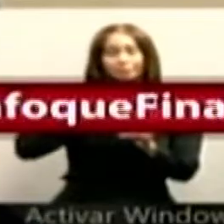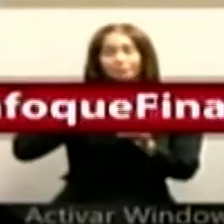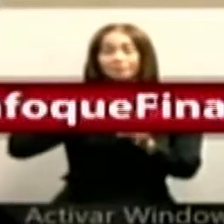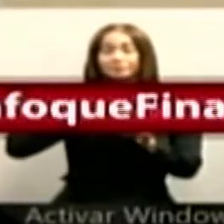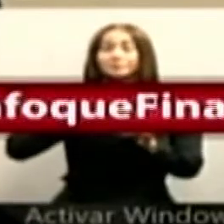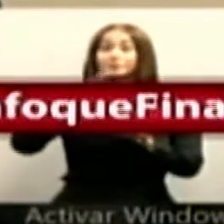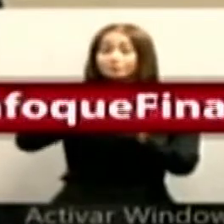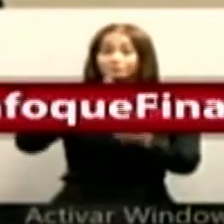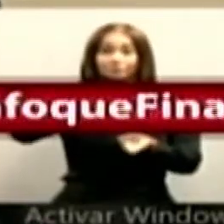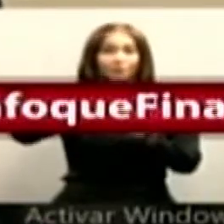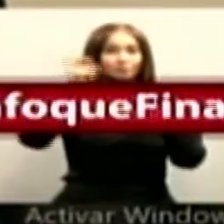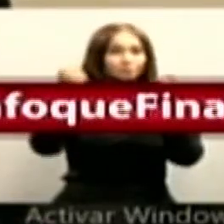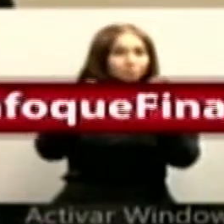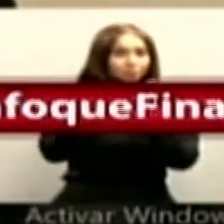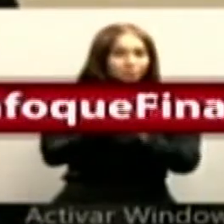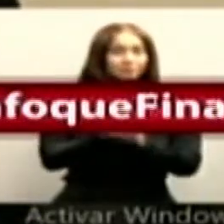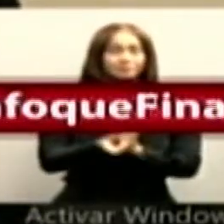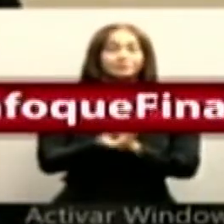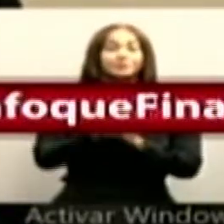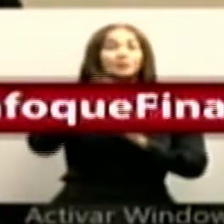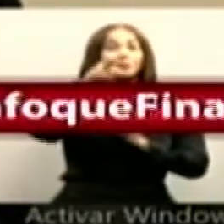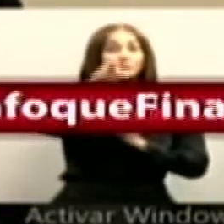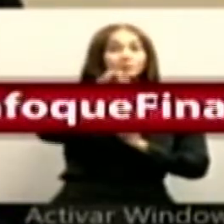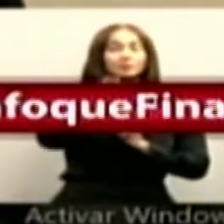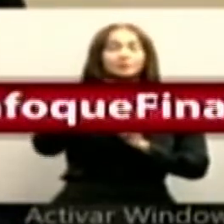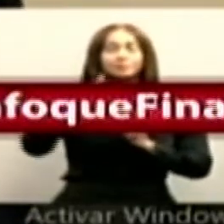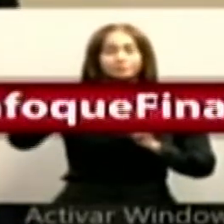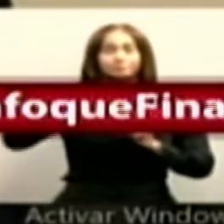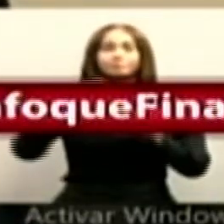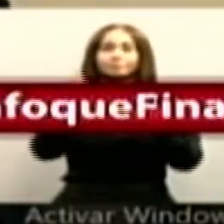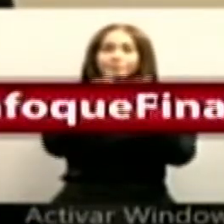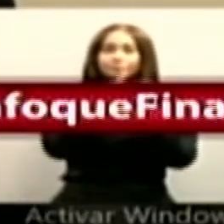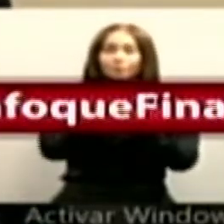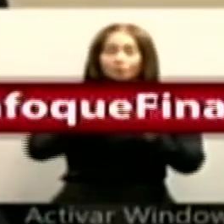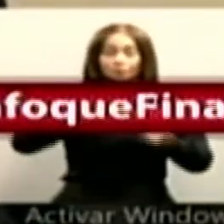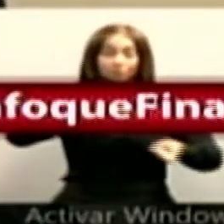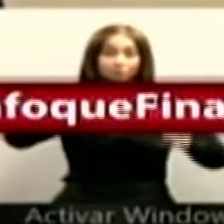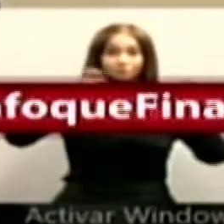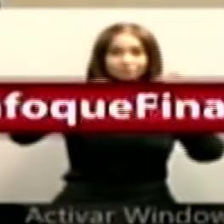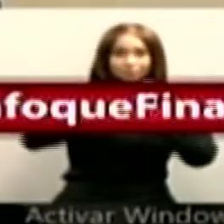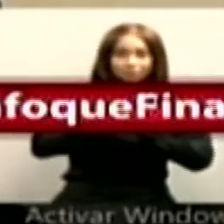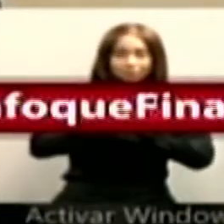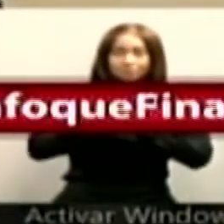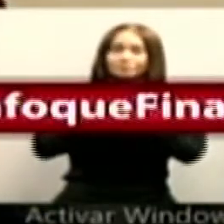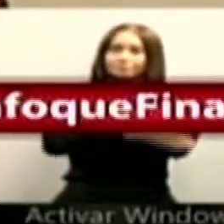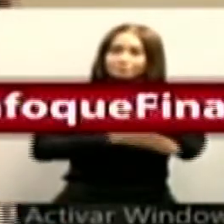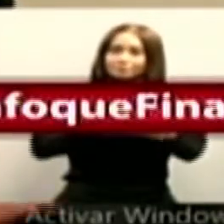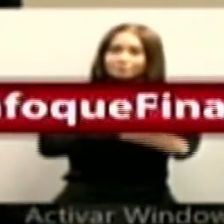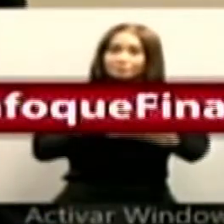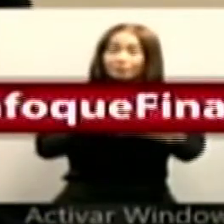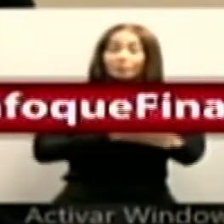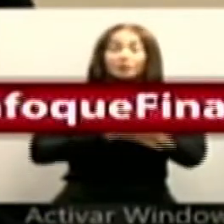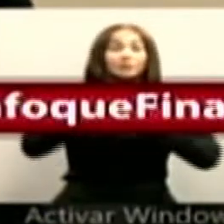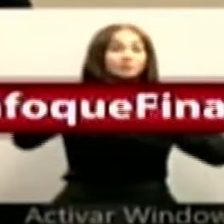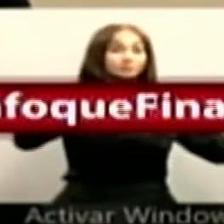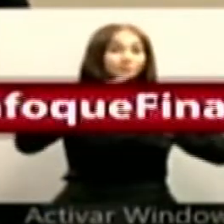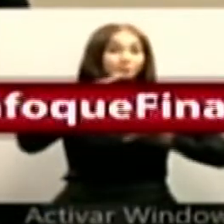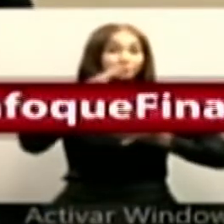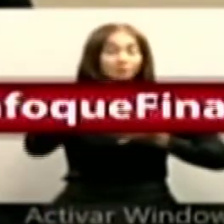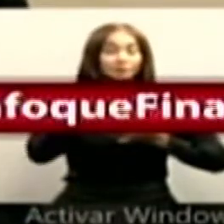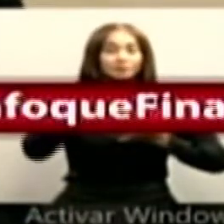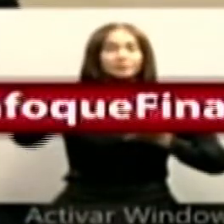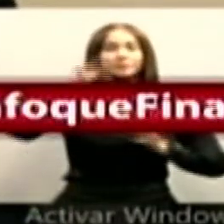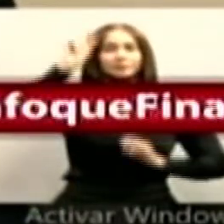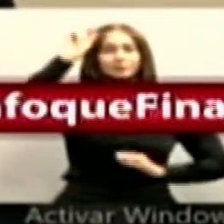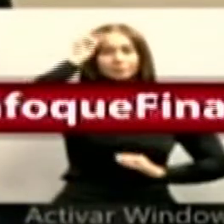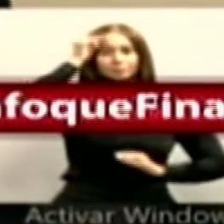ustedes con quien vamos a transformar este país. Entonces dije que este sería un gobierno transparente y que rendiría cuentas siempre.